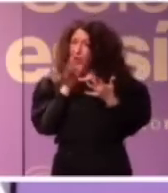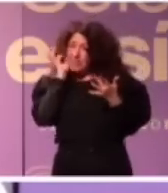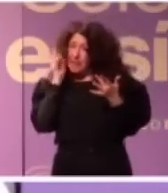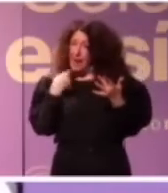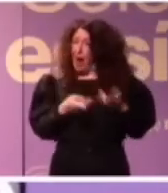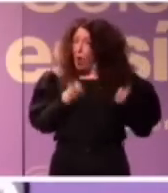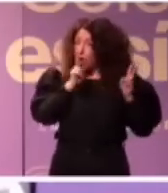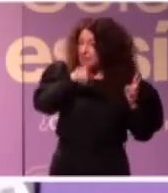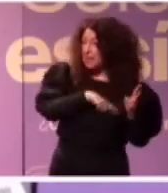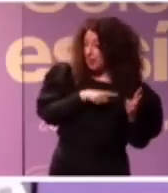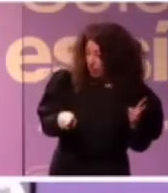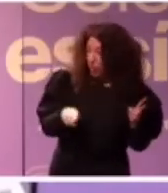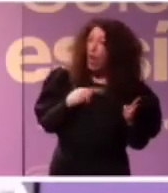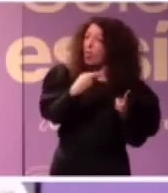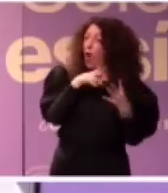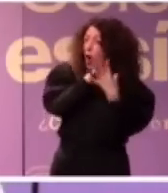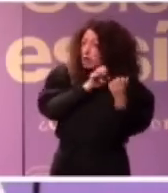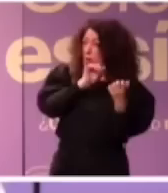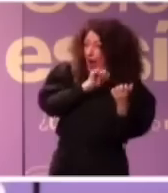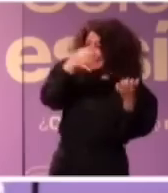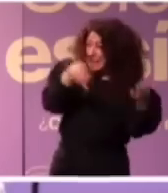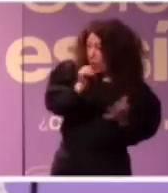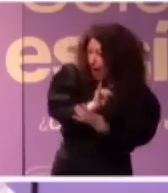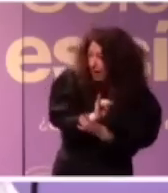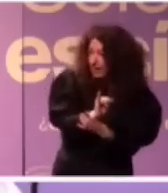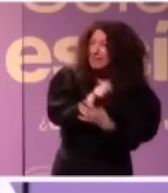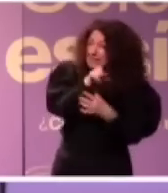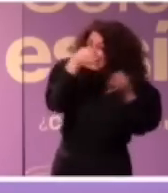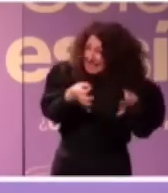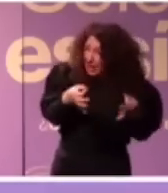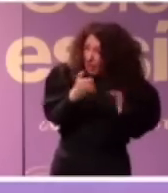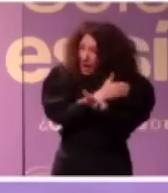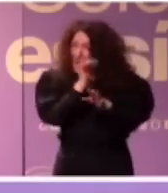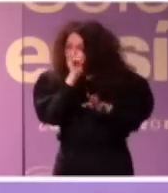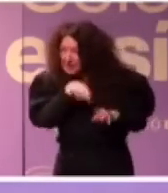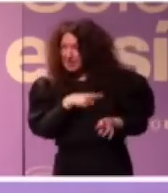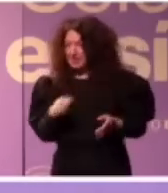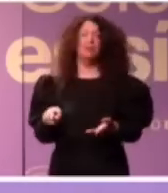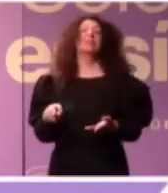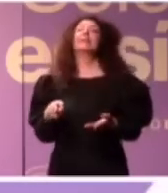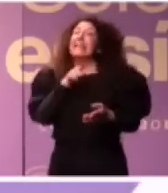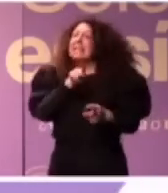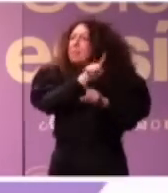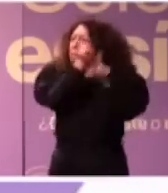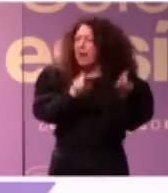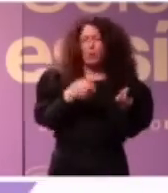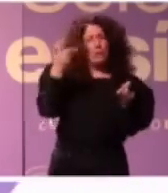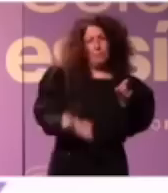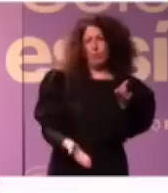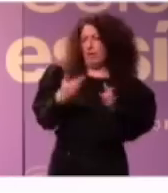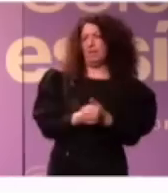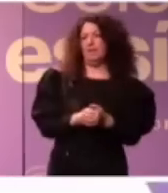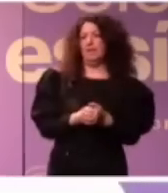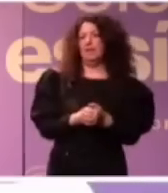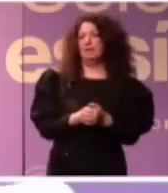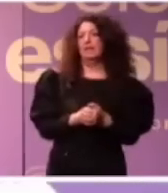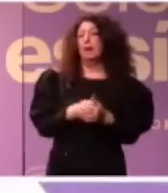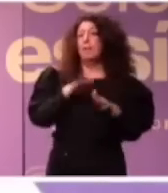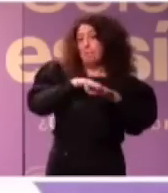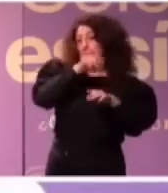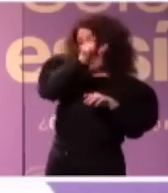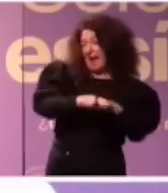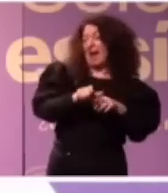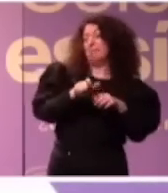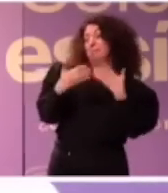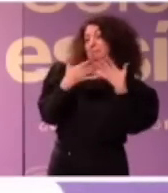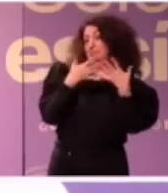consentida, que estaba consensuada? ¿Os habéis asegurado vosotros? Hay una pregunta fundamental para el agresor.